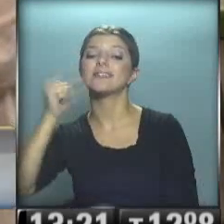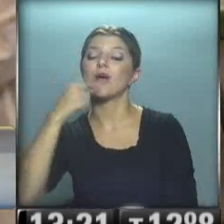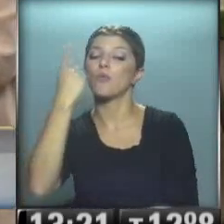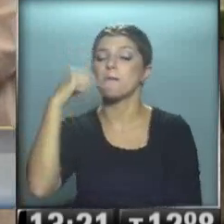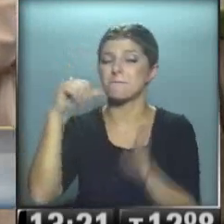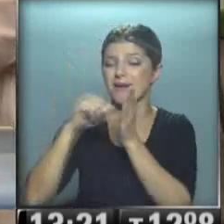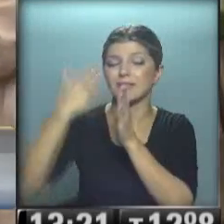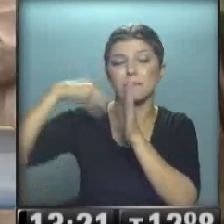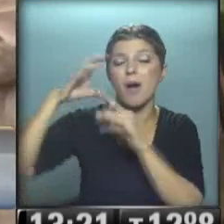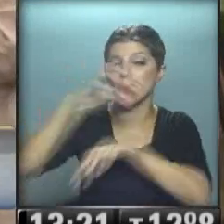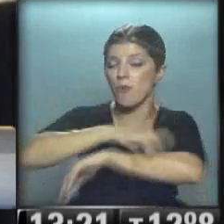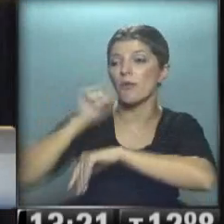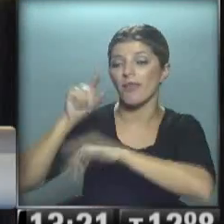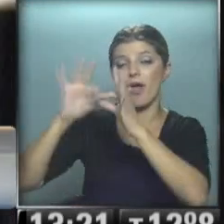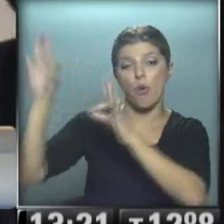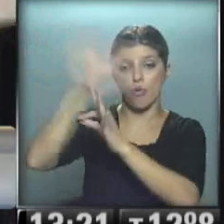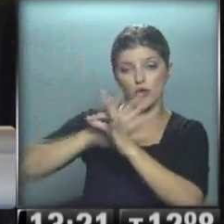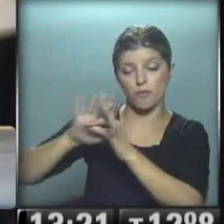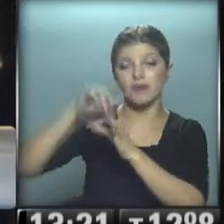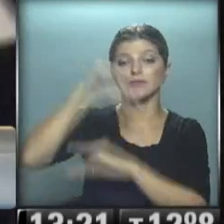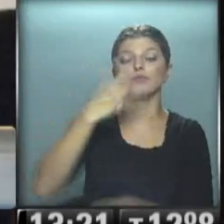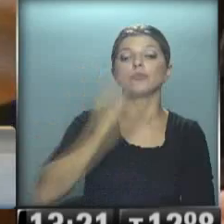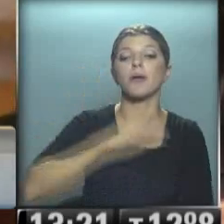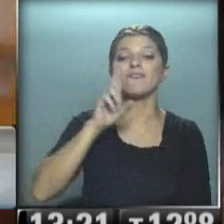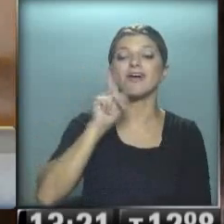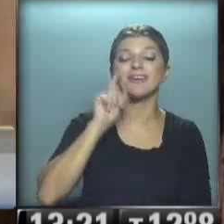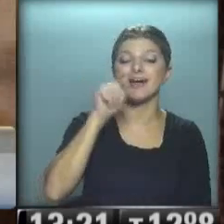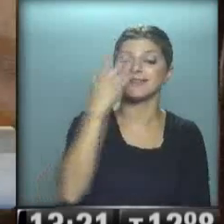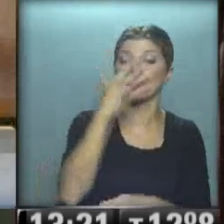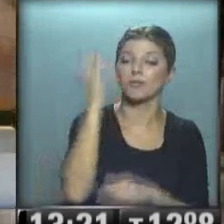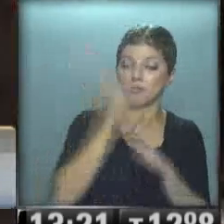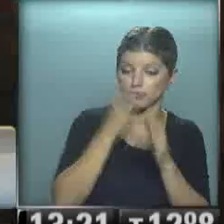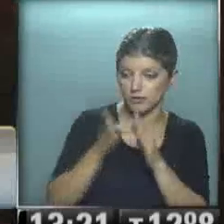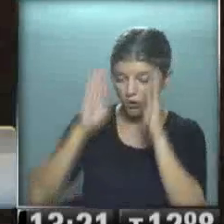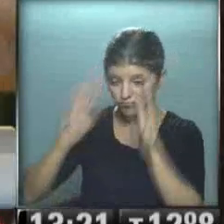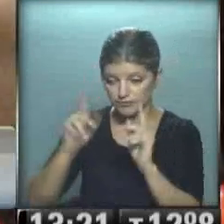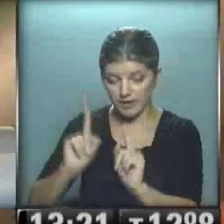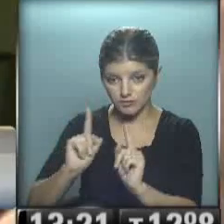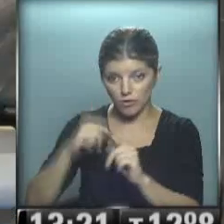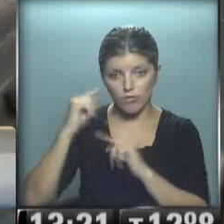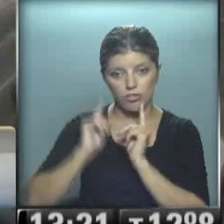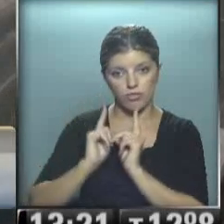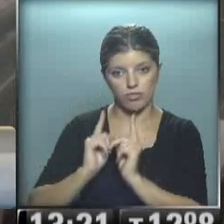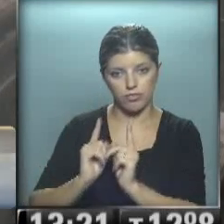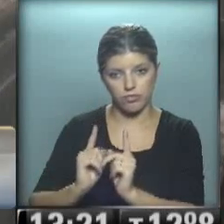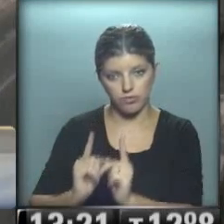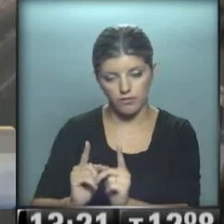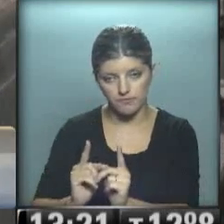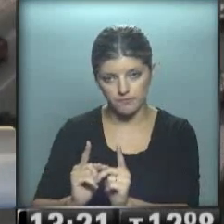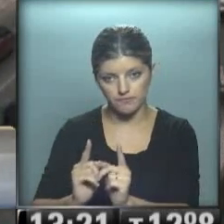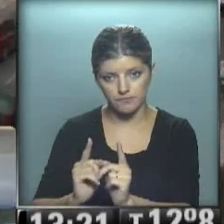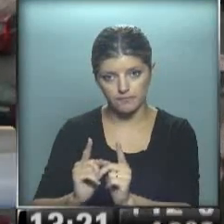Europa, utiliza la mitad de su Producto Bruto Interno en sostener esta estructura. La